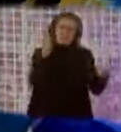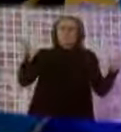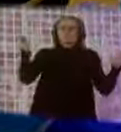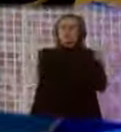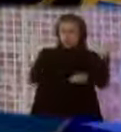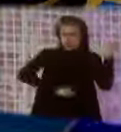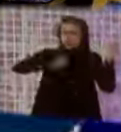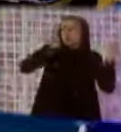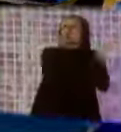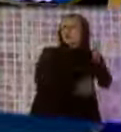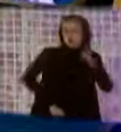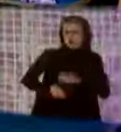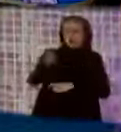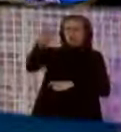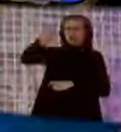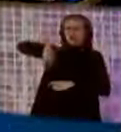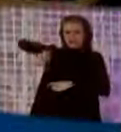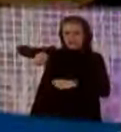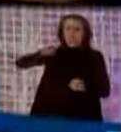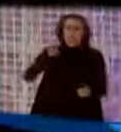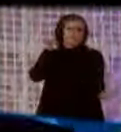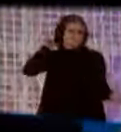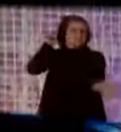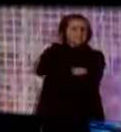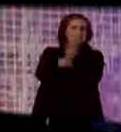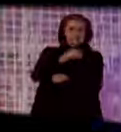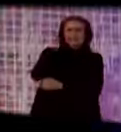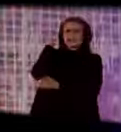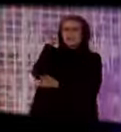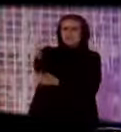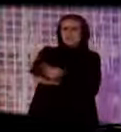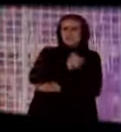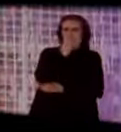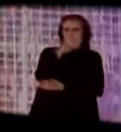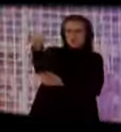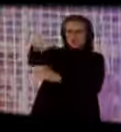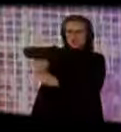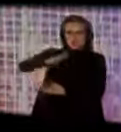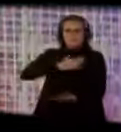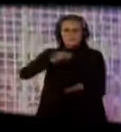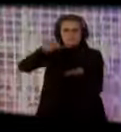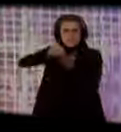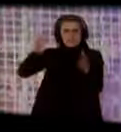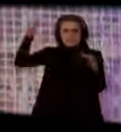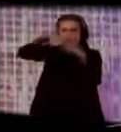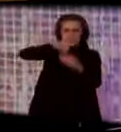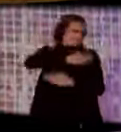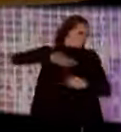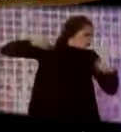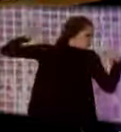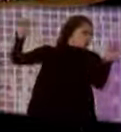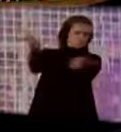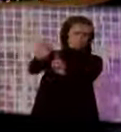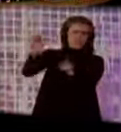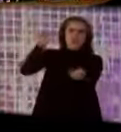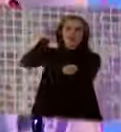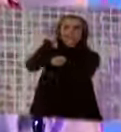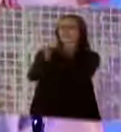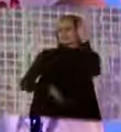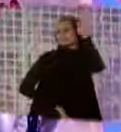dura que le pongan huevo no quiero esa Escoria por mi ciudad a la